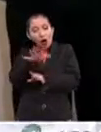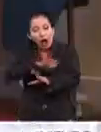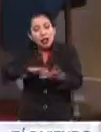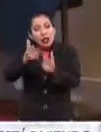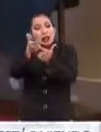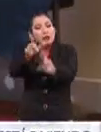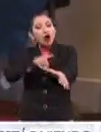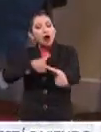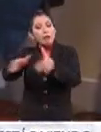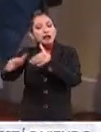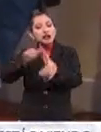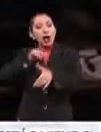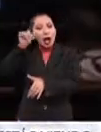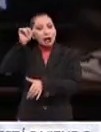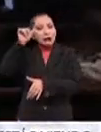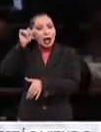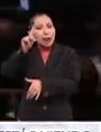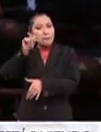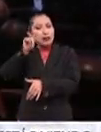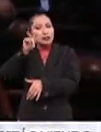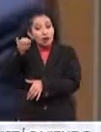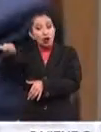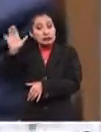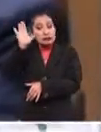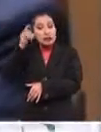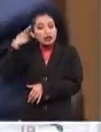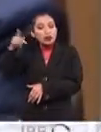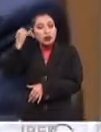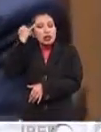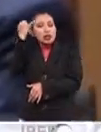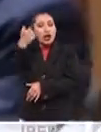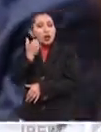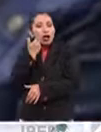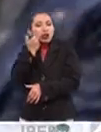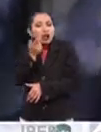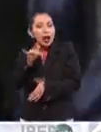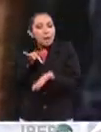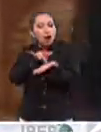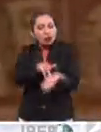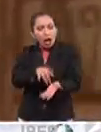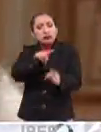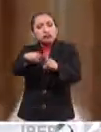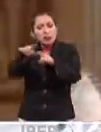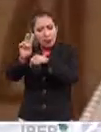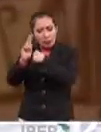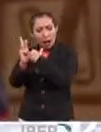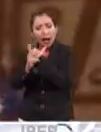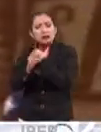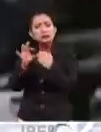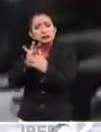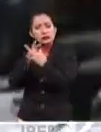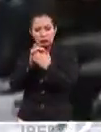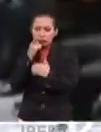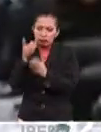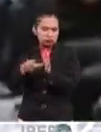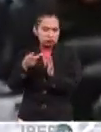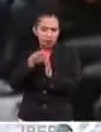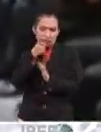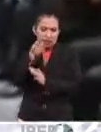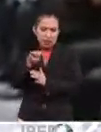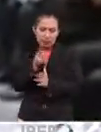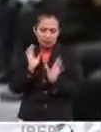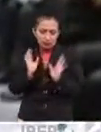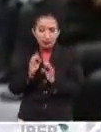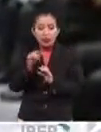de libre comercio para Asia-Pacífico. Entonces, China tiene su propia intención de apoyar el multilateralismo, esto yo lo he mencionado en varios